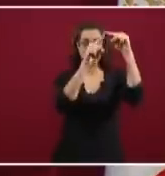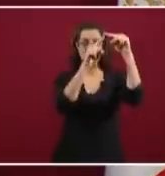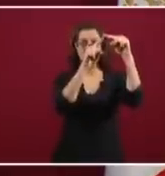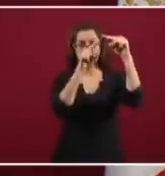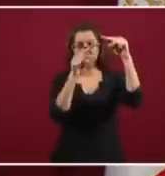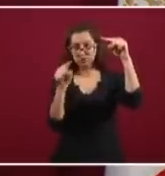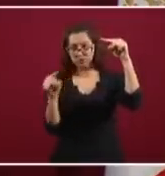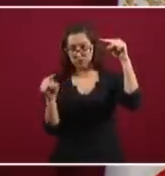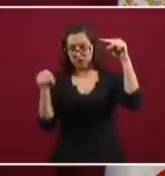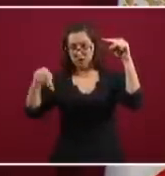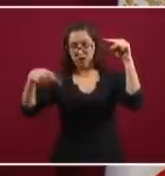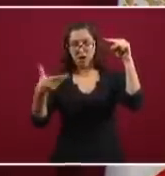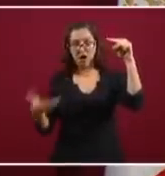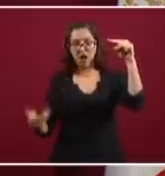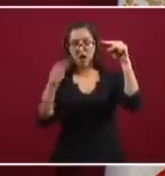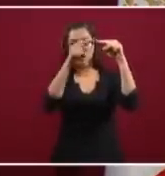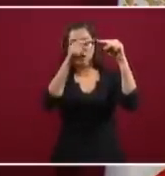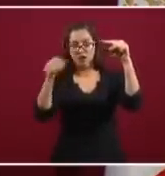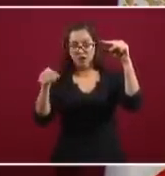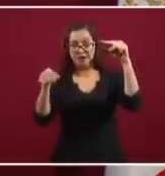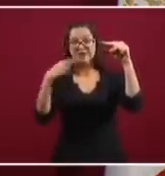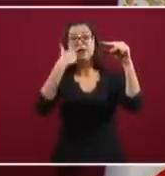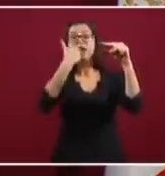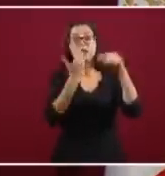que esto vaya cayendo,